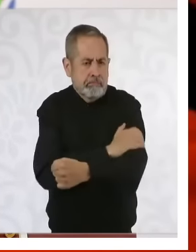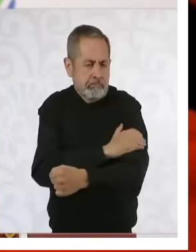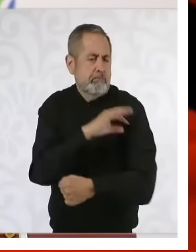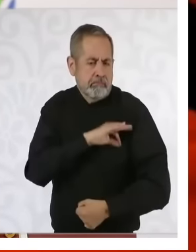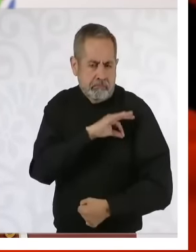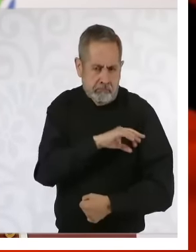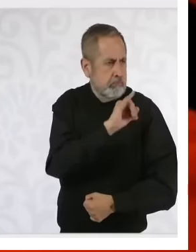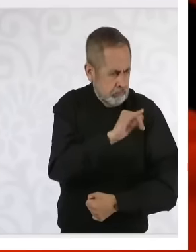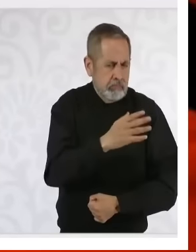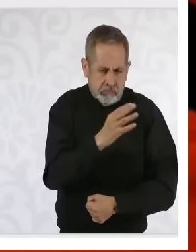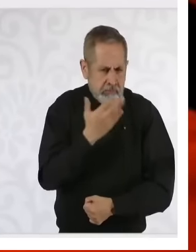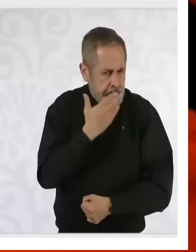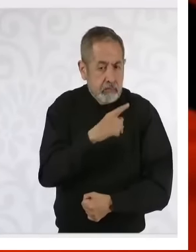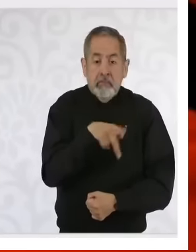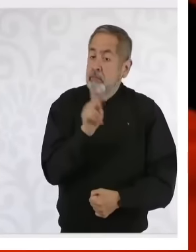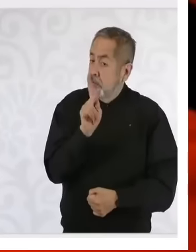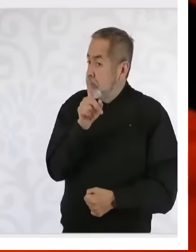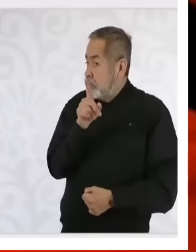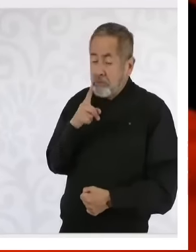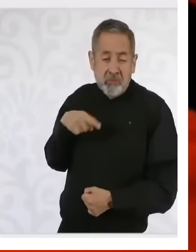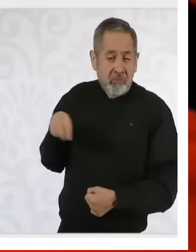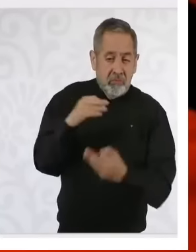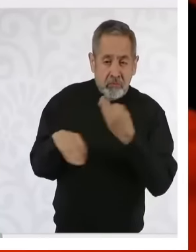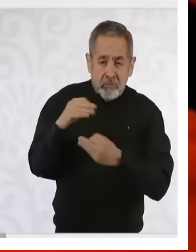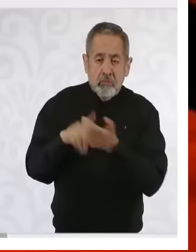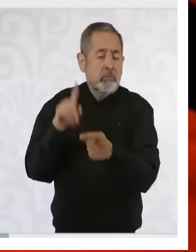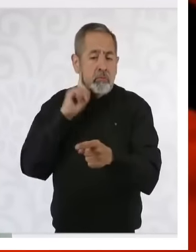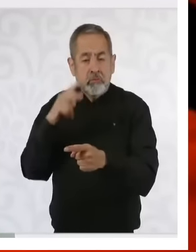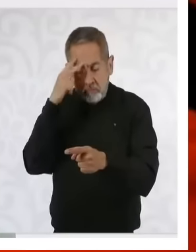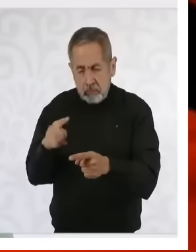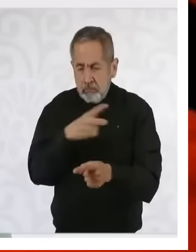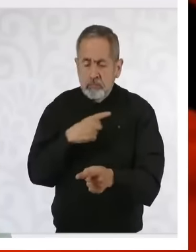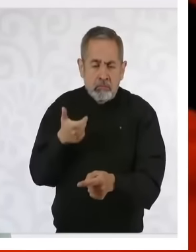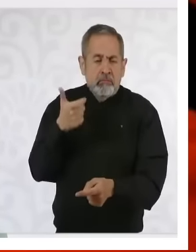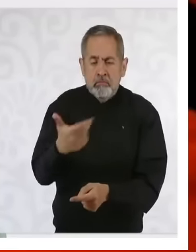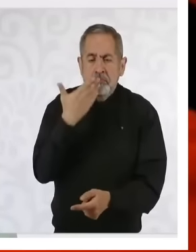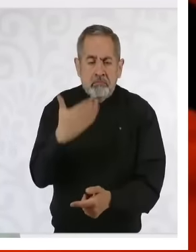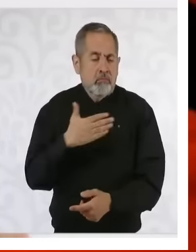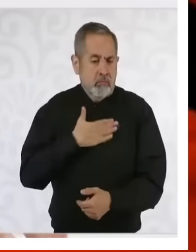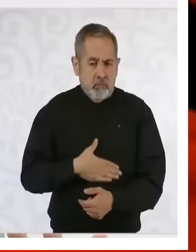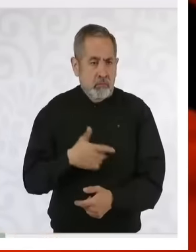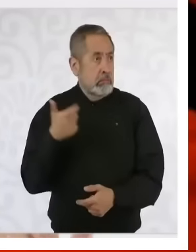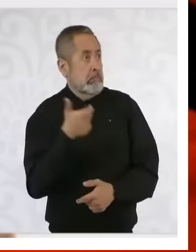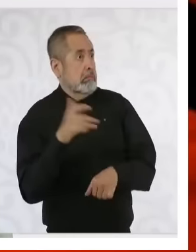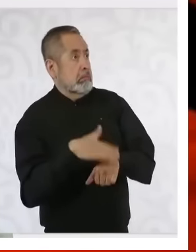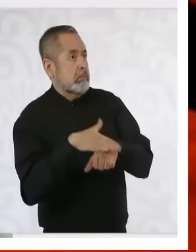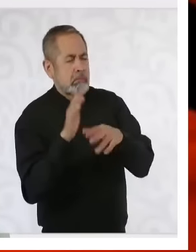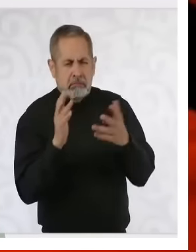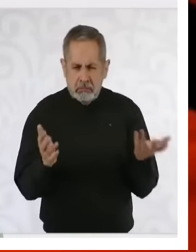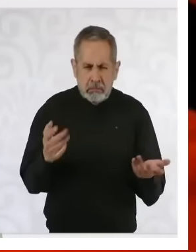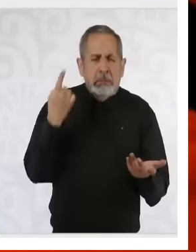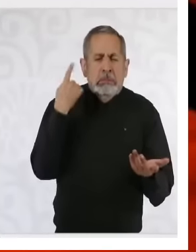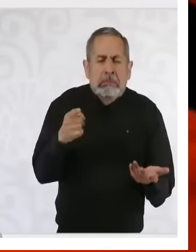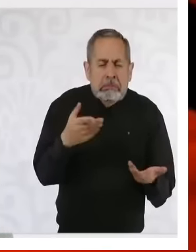familias mexicanas, todas las que usan gas LP, no estén pagando de más. O sea, ¿cuál es la razón de liberalizar